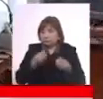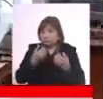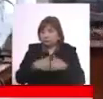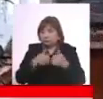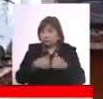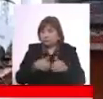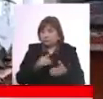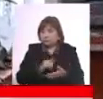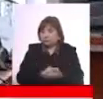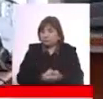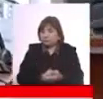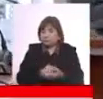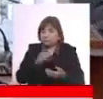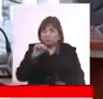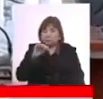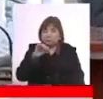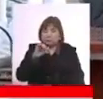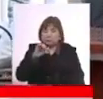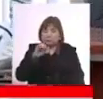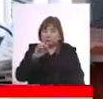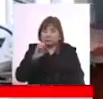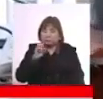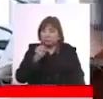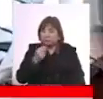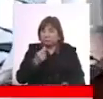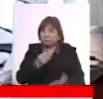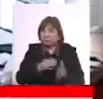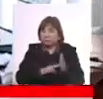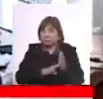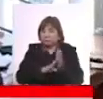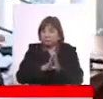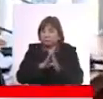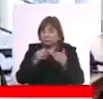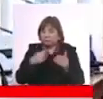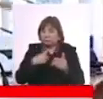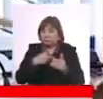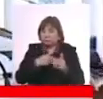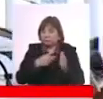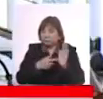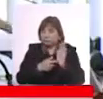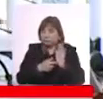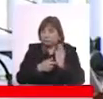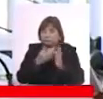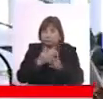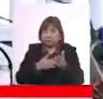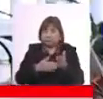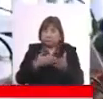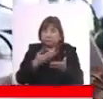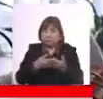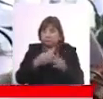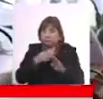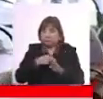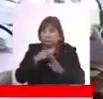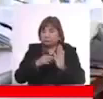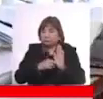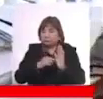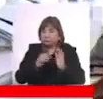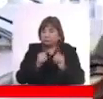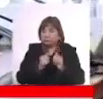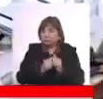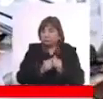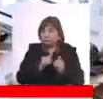empresas, las MIPES, crecen de manera rápida, ¿no? Entonces nosotros lo que hemos presentado como parte de estos proyectos estaba el